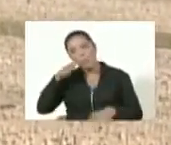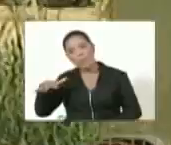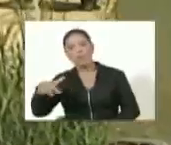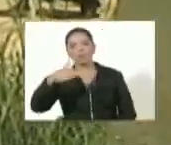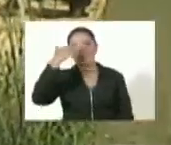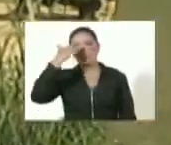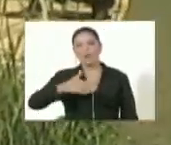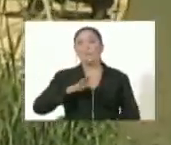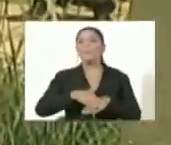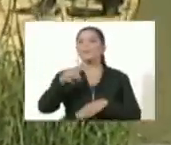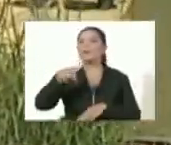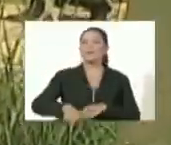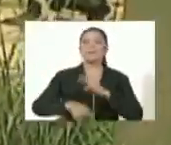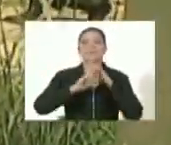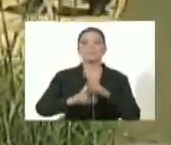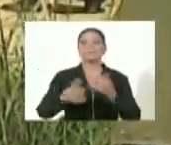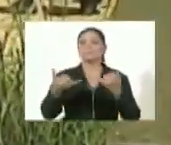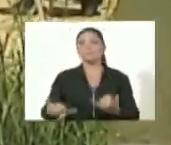porque